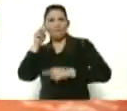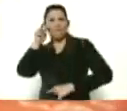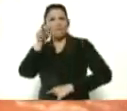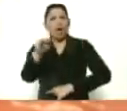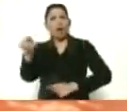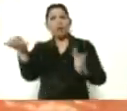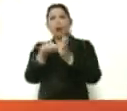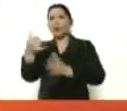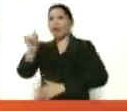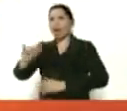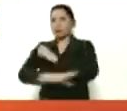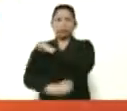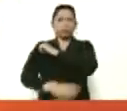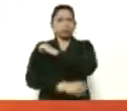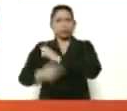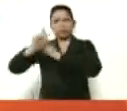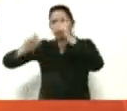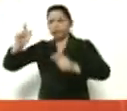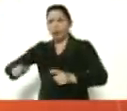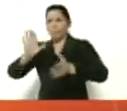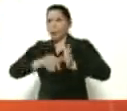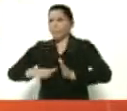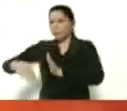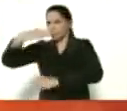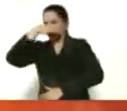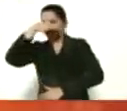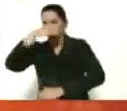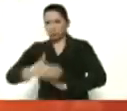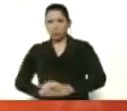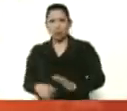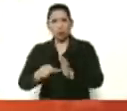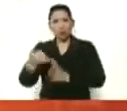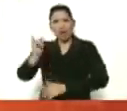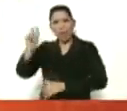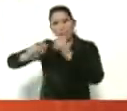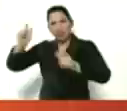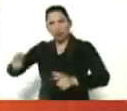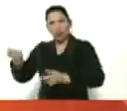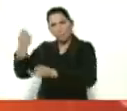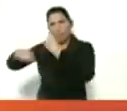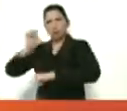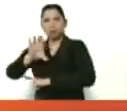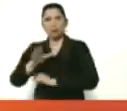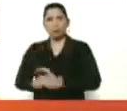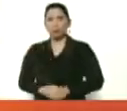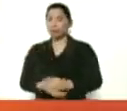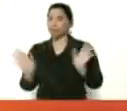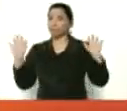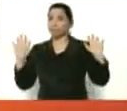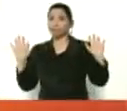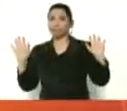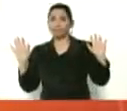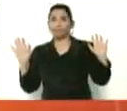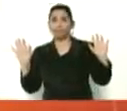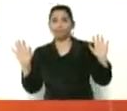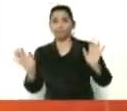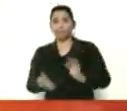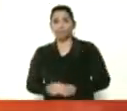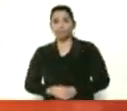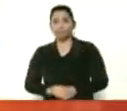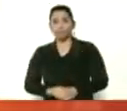dónde están los bandidos, dónde están los criminales, dónde están los vendepatrias. Así de sencillo, así de